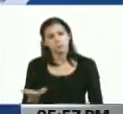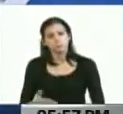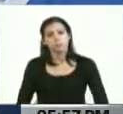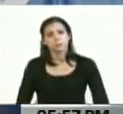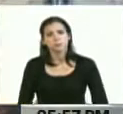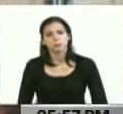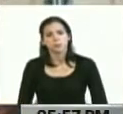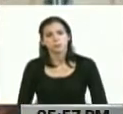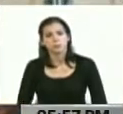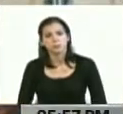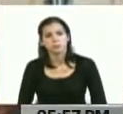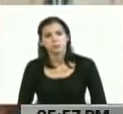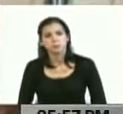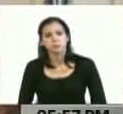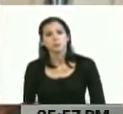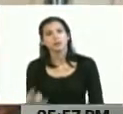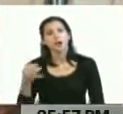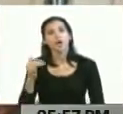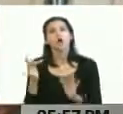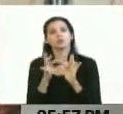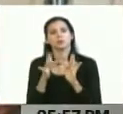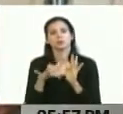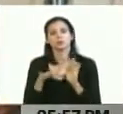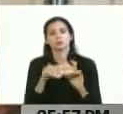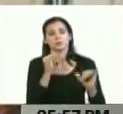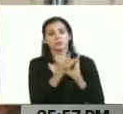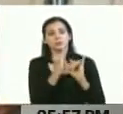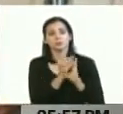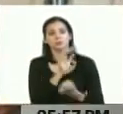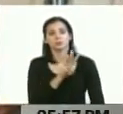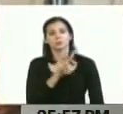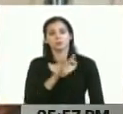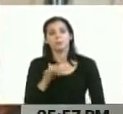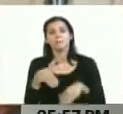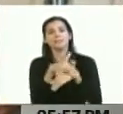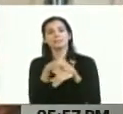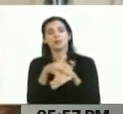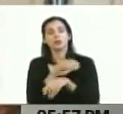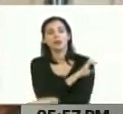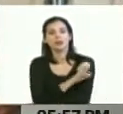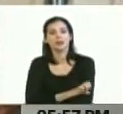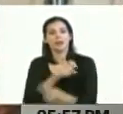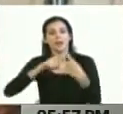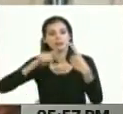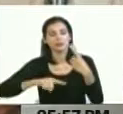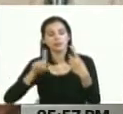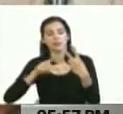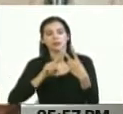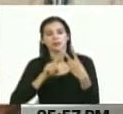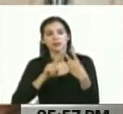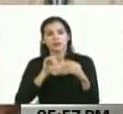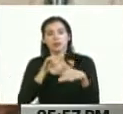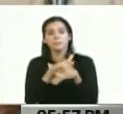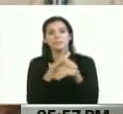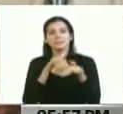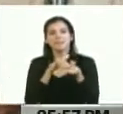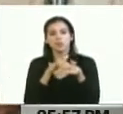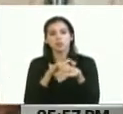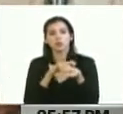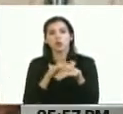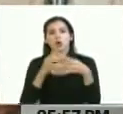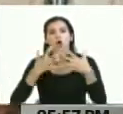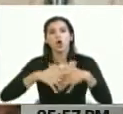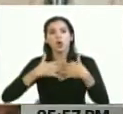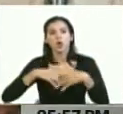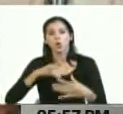Sí. Ahí tenemos la página web del Ministerio del Poder Popular para la Energía Eléctrica, también está la página web de Corpoelec. Y